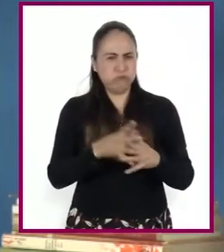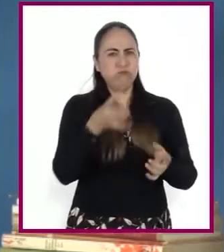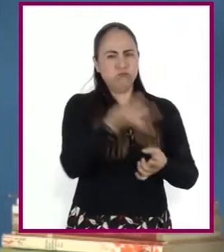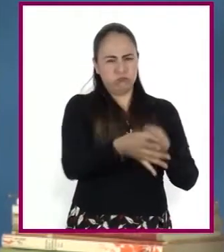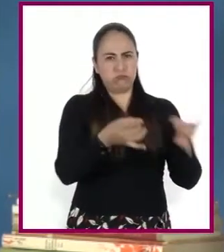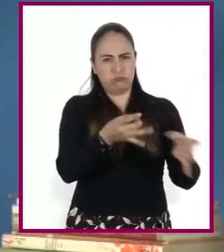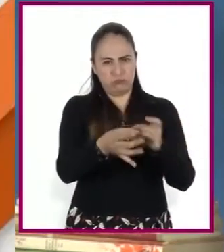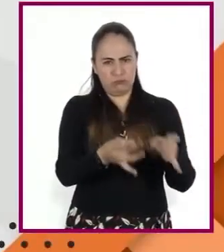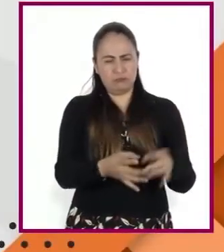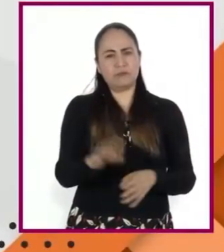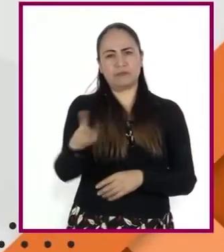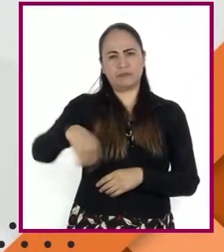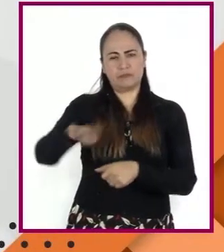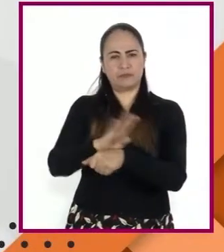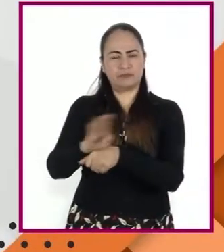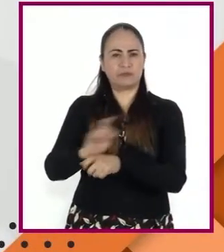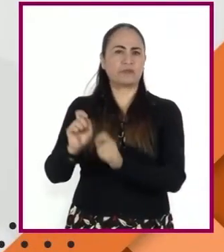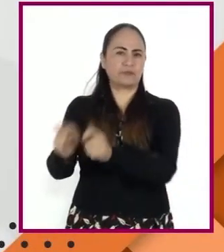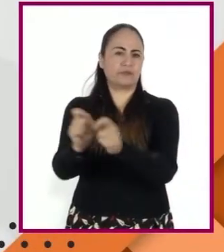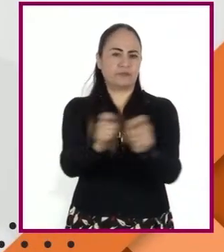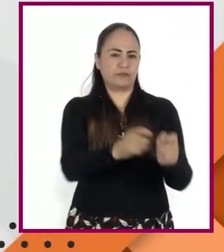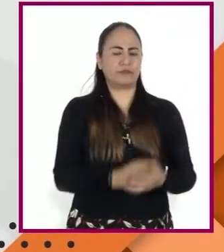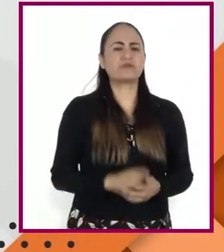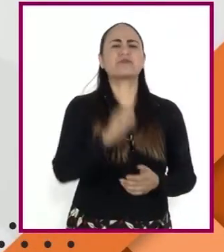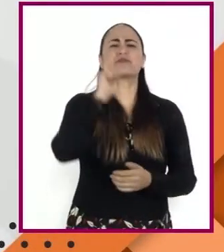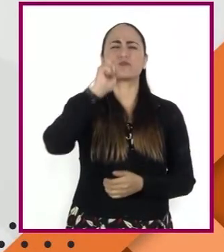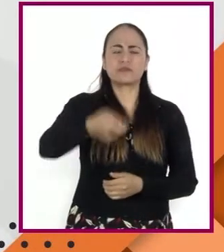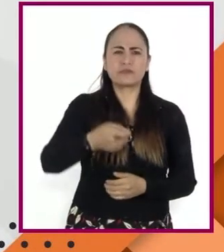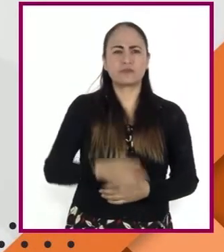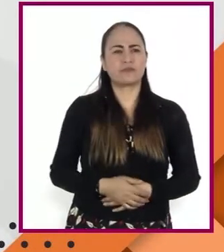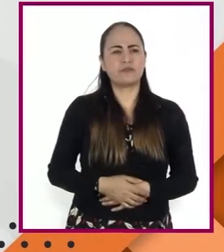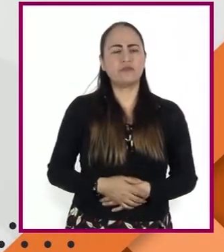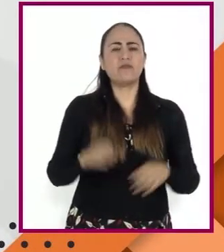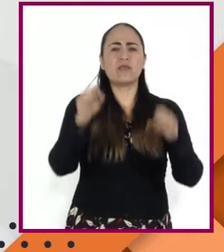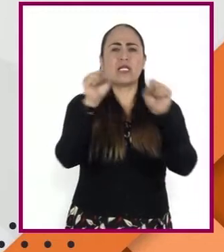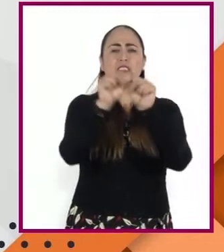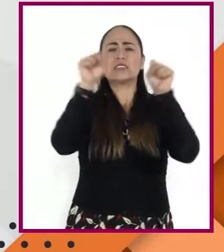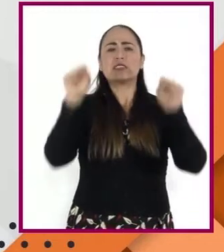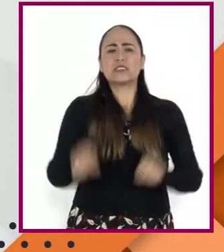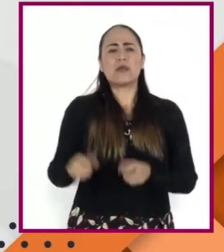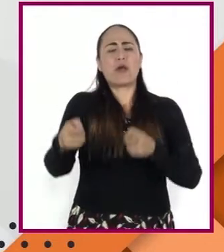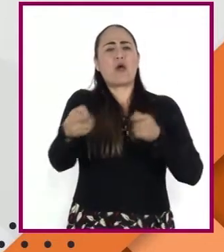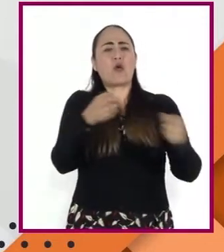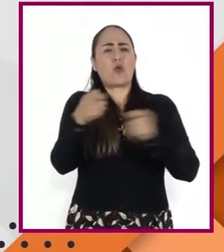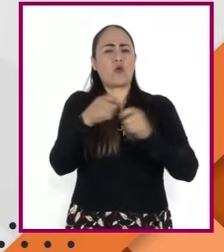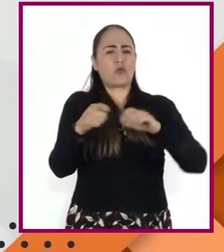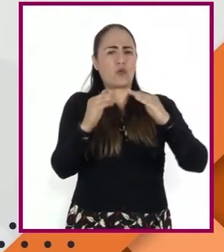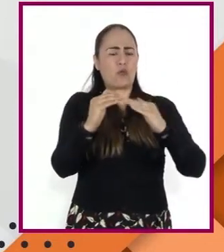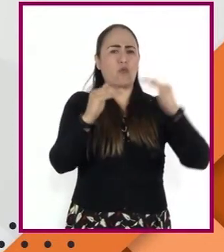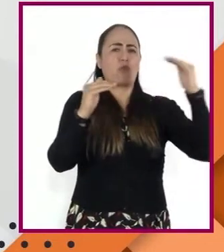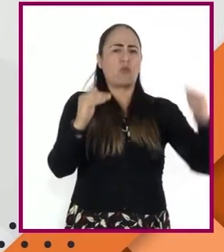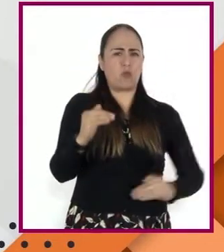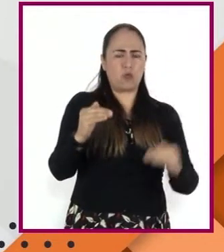el periodo de gobierno de Hernán Cortés, de 1521 a 1527, se procuró, en la medida de lo